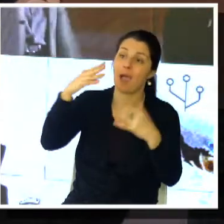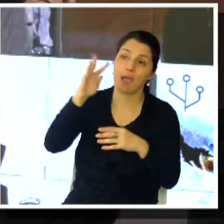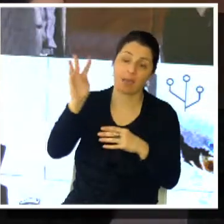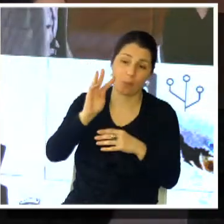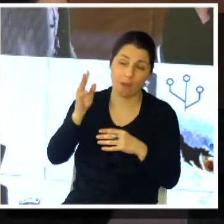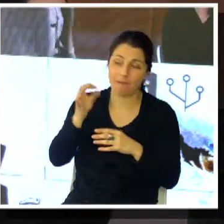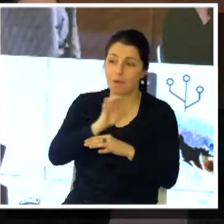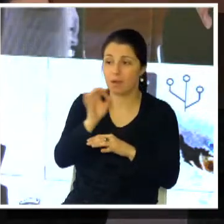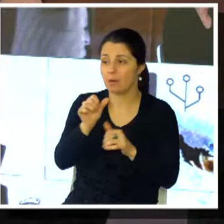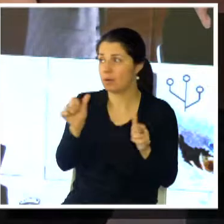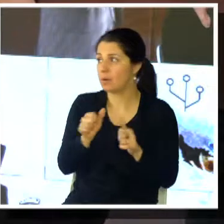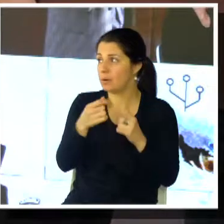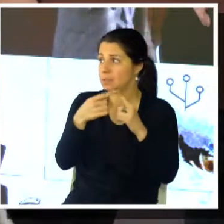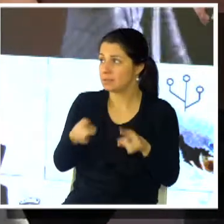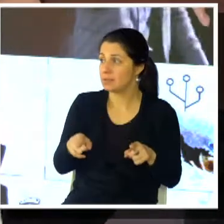nodo concentrador,